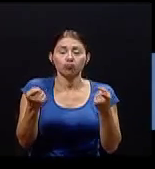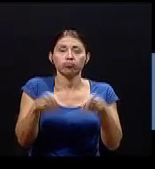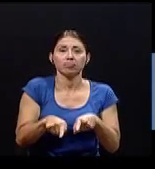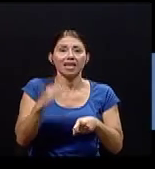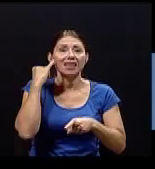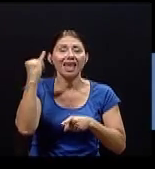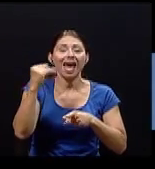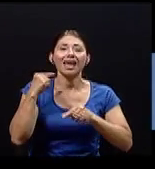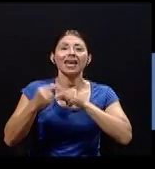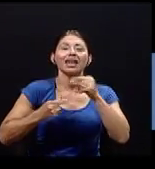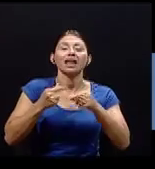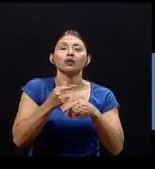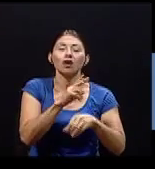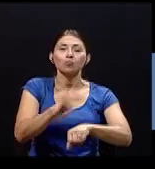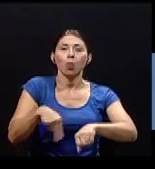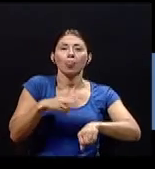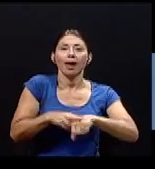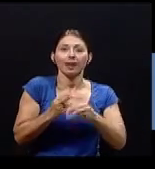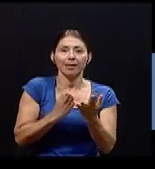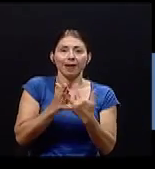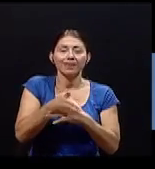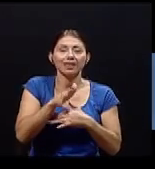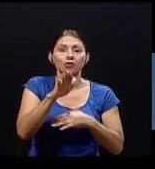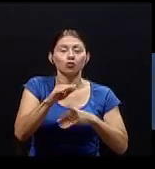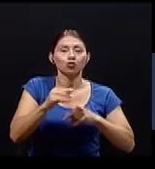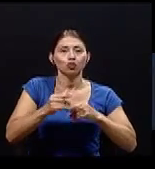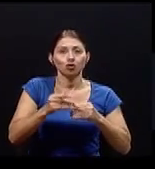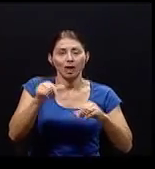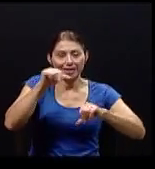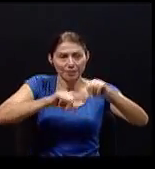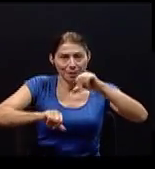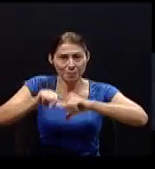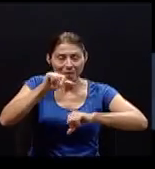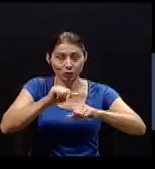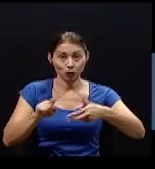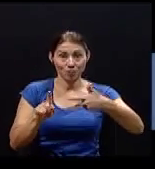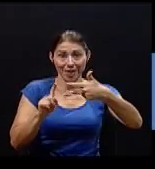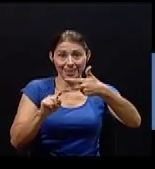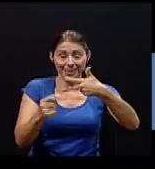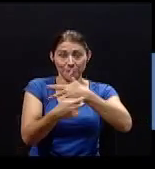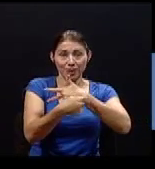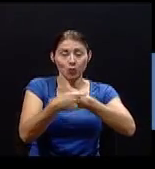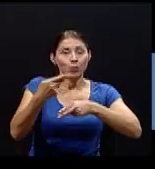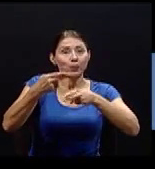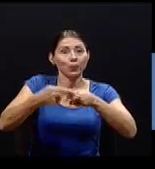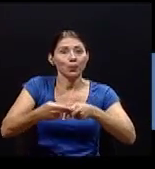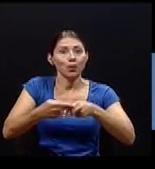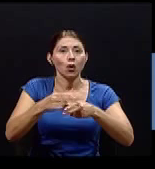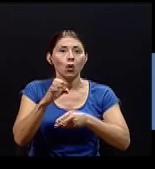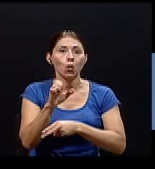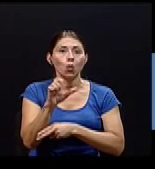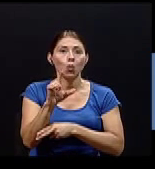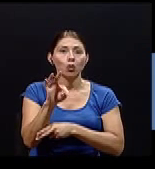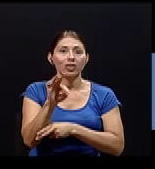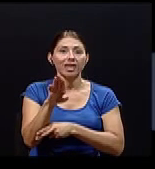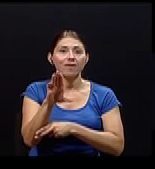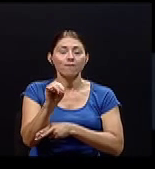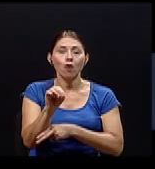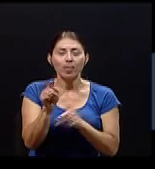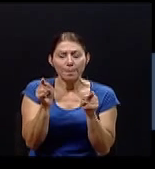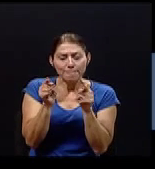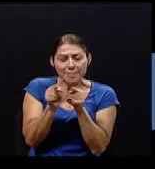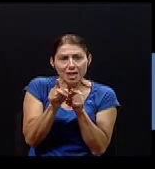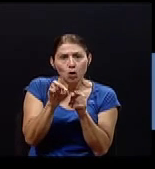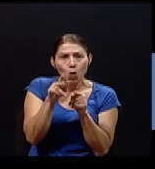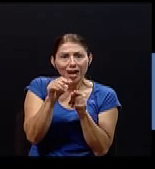a través de sus investigaciones y experimentos. En el tercer periodo, al que llaman de cultivo de microorganismos, Graham,